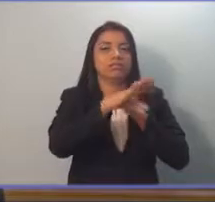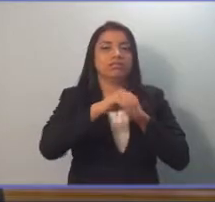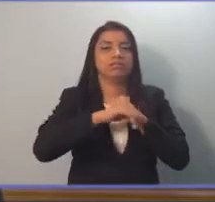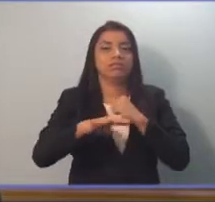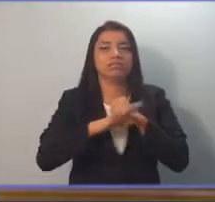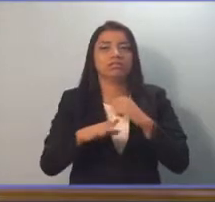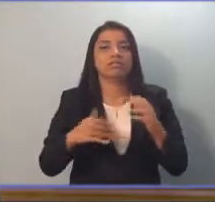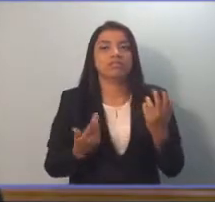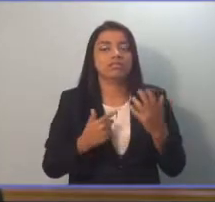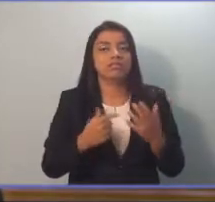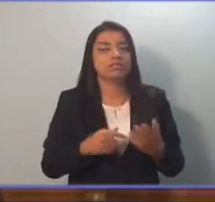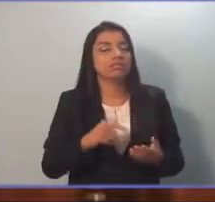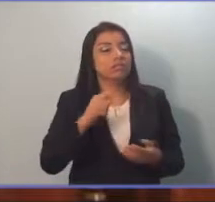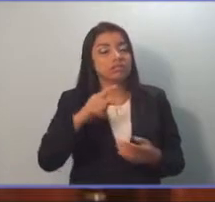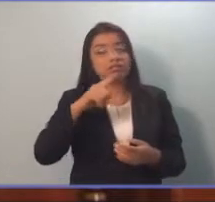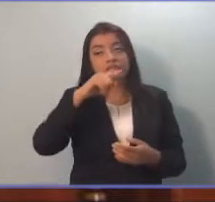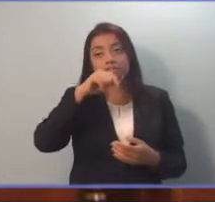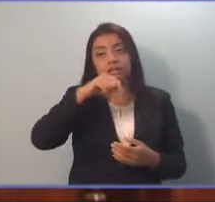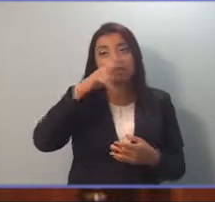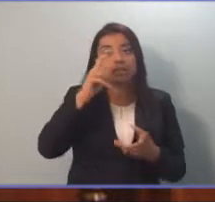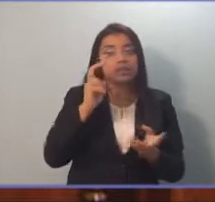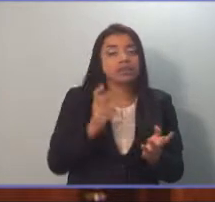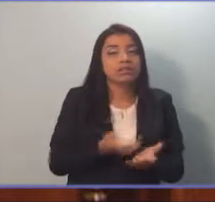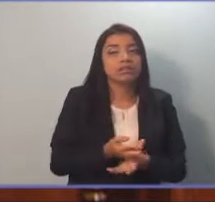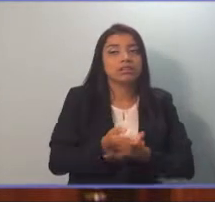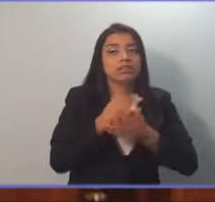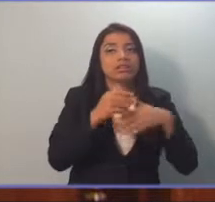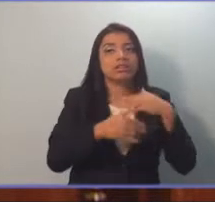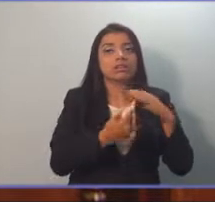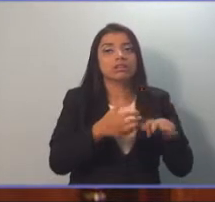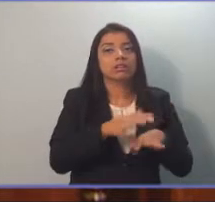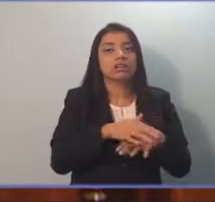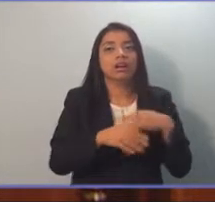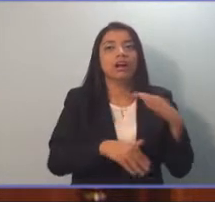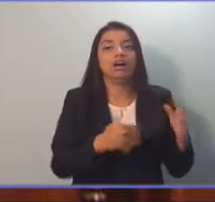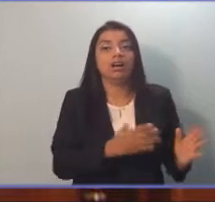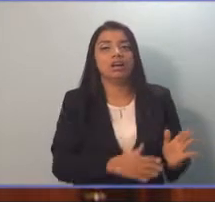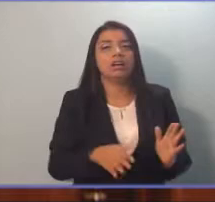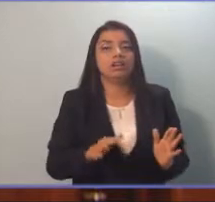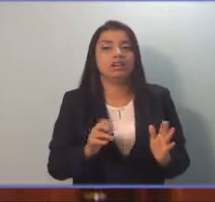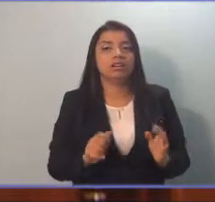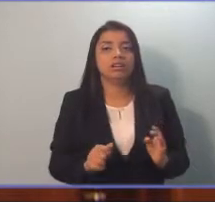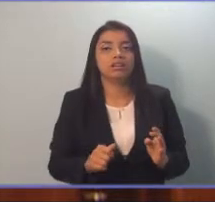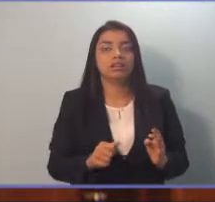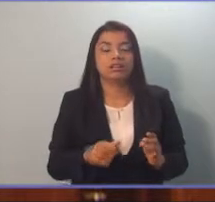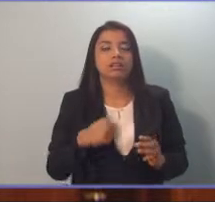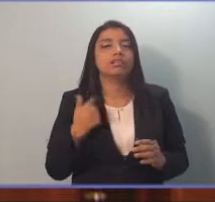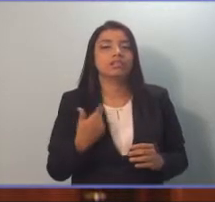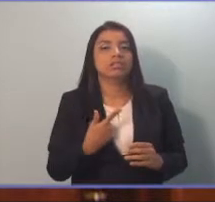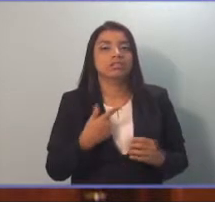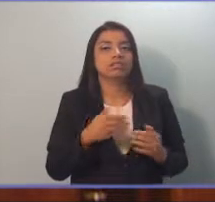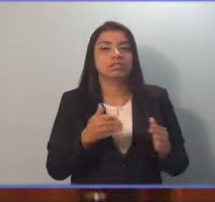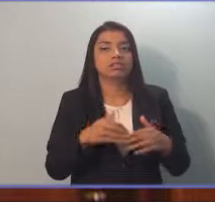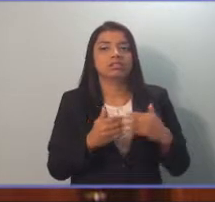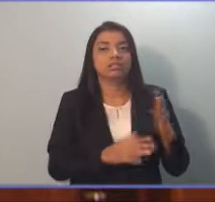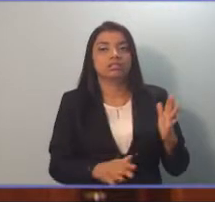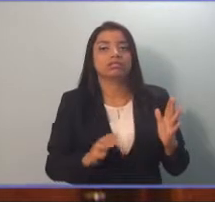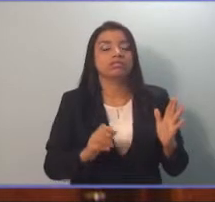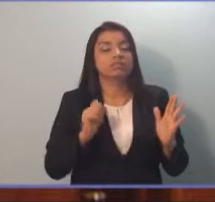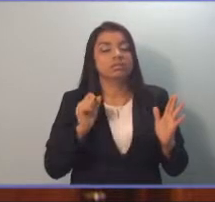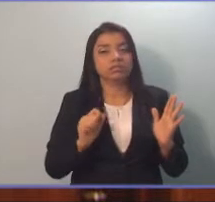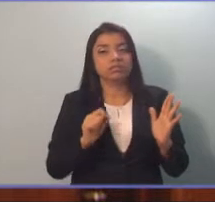trabajo de rehabilitación, que se está caracterizando ya al haber reducido los niveles de hacinamiento, de